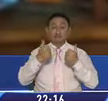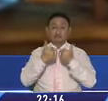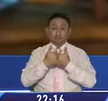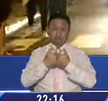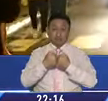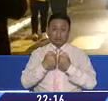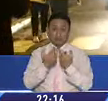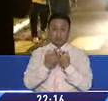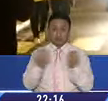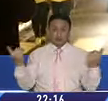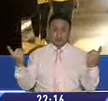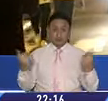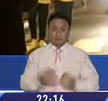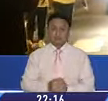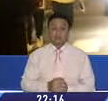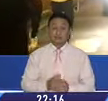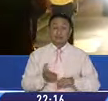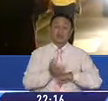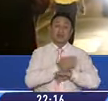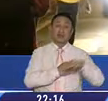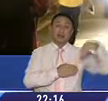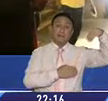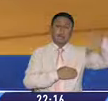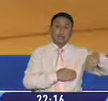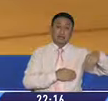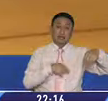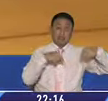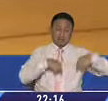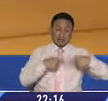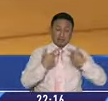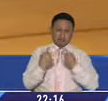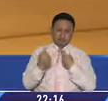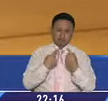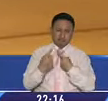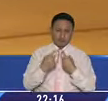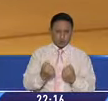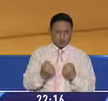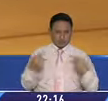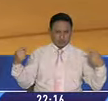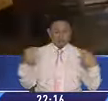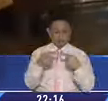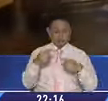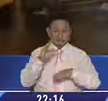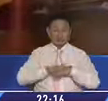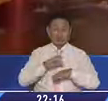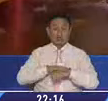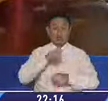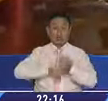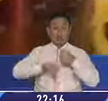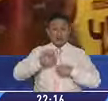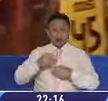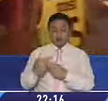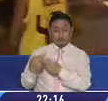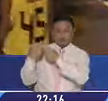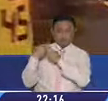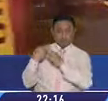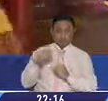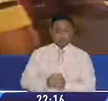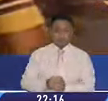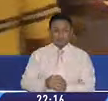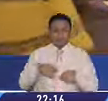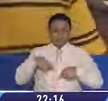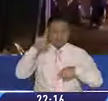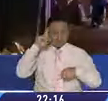conviviente. El último martes, en horas de la noche, mantuvieron un diálogo acalorado por la tenencia de sus cuatro hijos. Al no llegar a